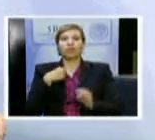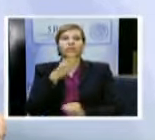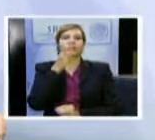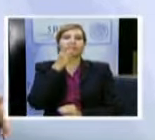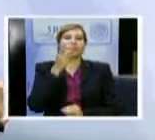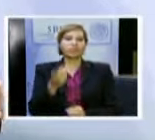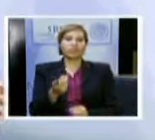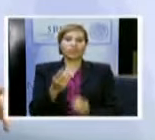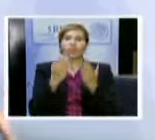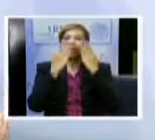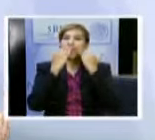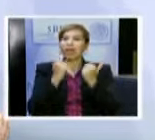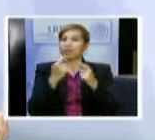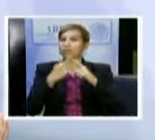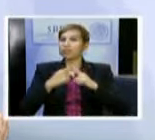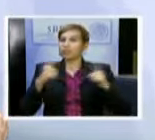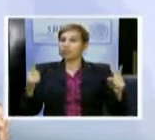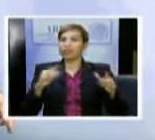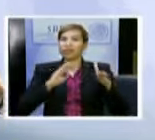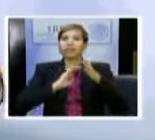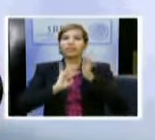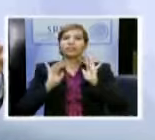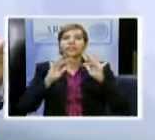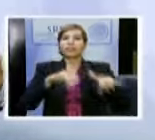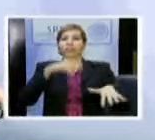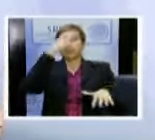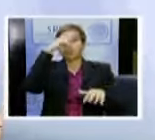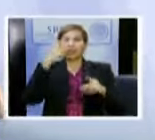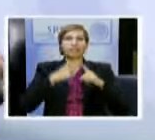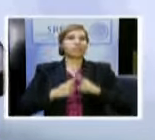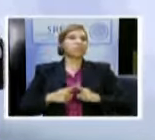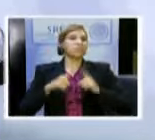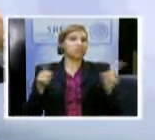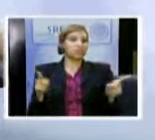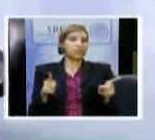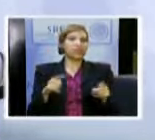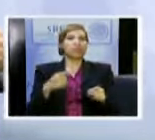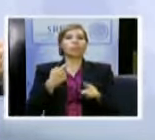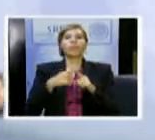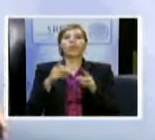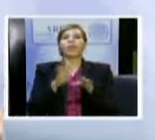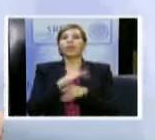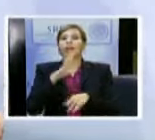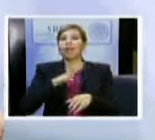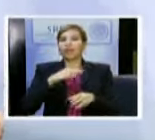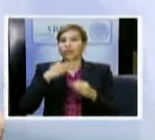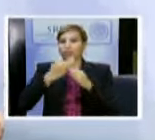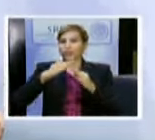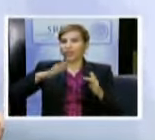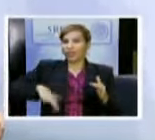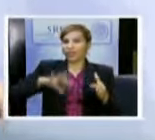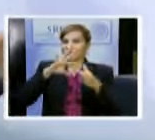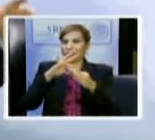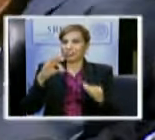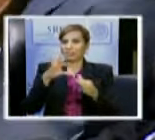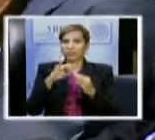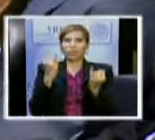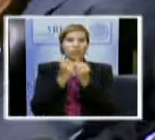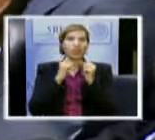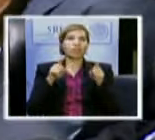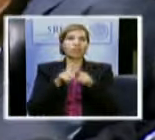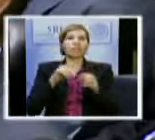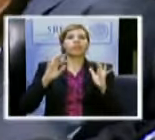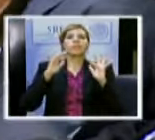diría, no la hay. La migración mexicana es totalmente diferente por estos vaivenes a los que me he referido. No es lo mismo